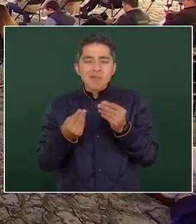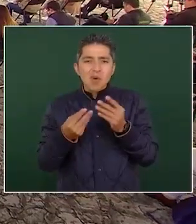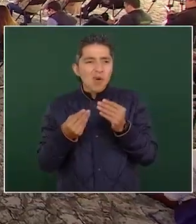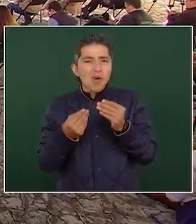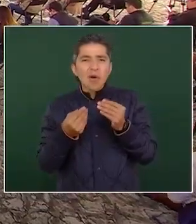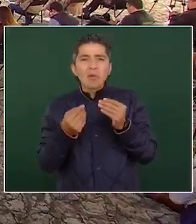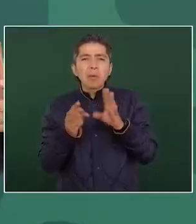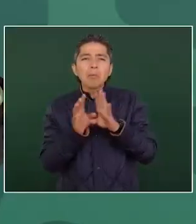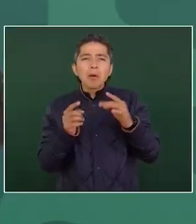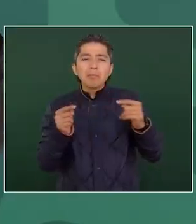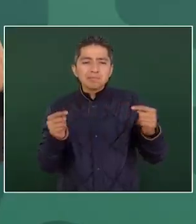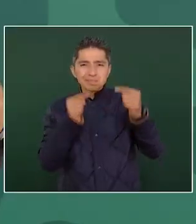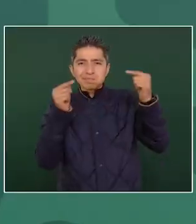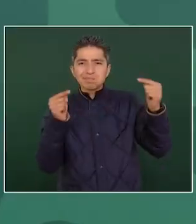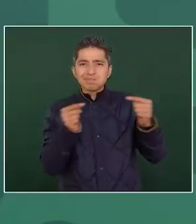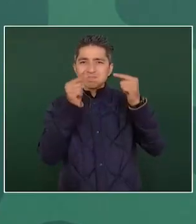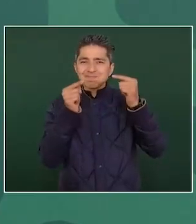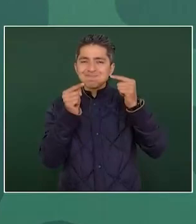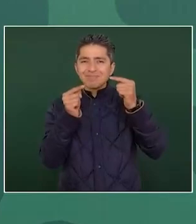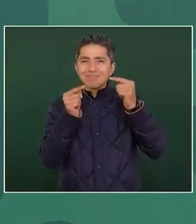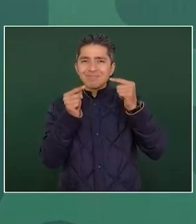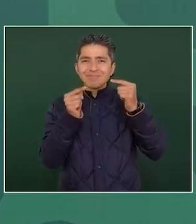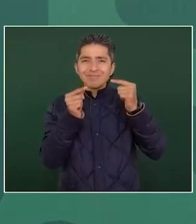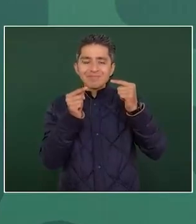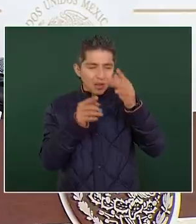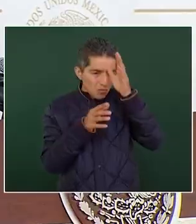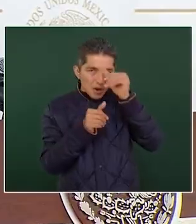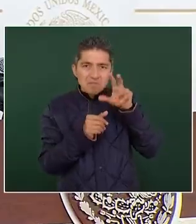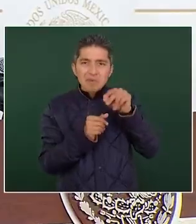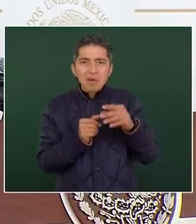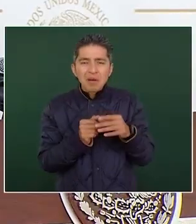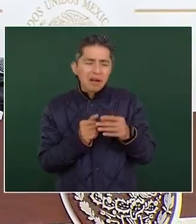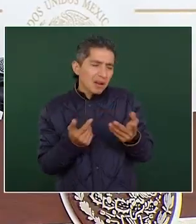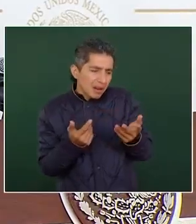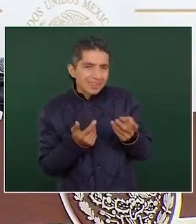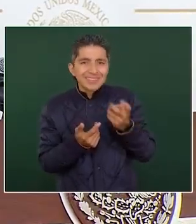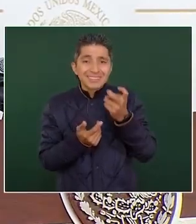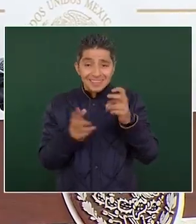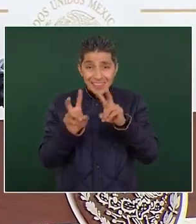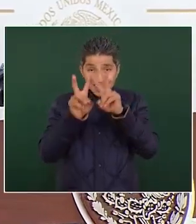pues ya este asunto lo han